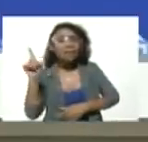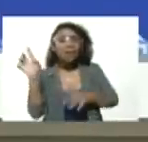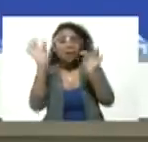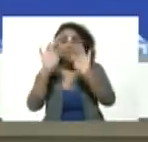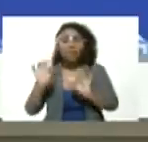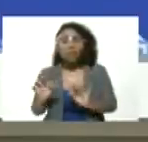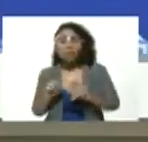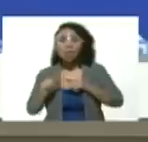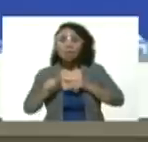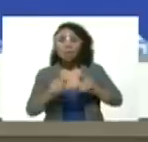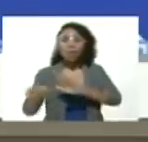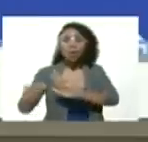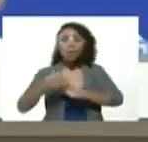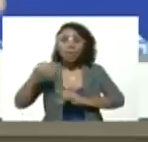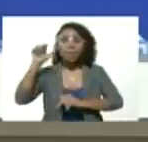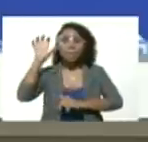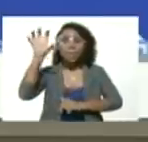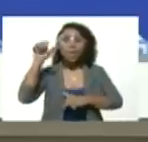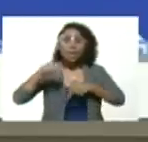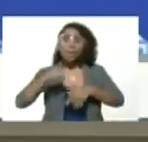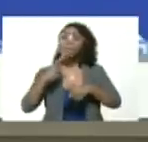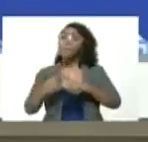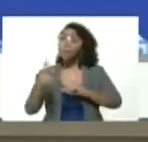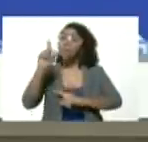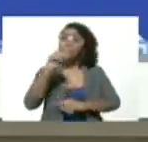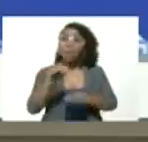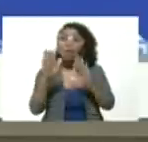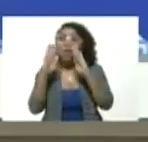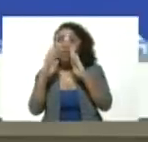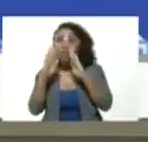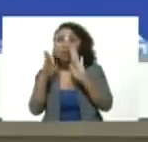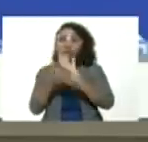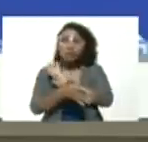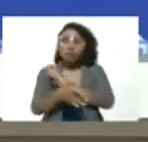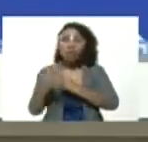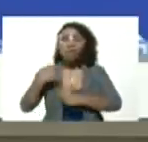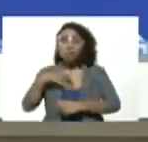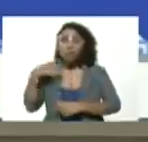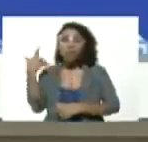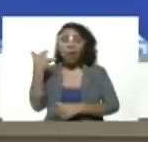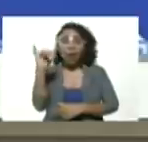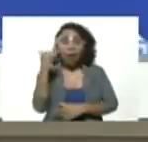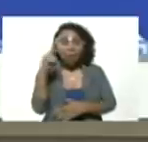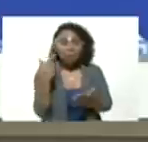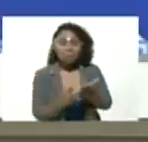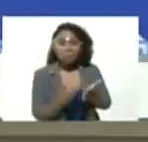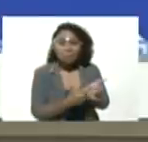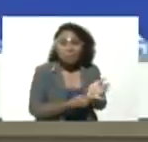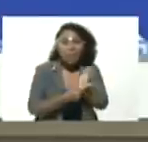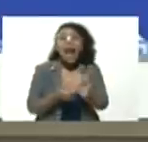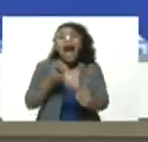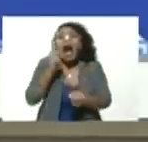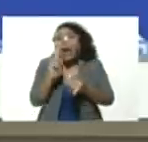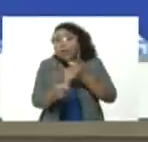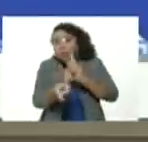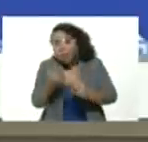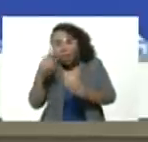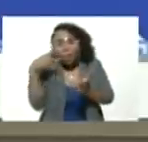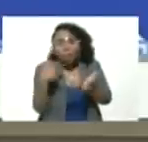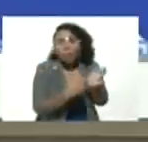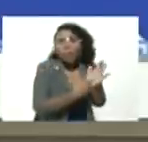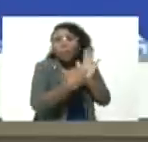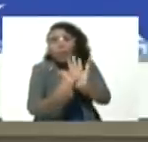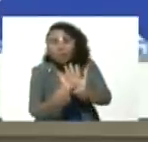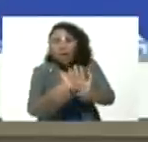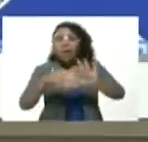coercitivas unilaterales contra el país, pero también las confesiones. Traemos apenas algunas. El 9 de